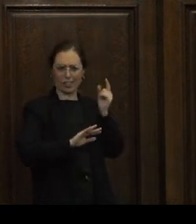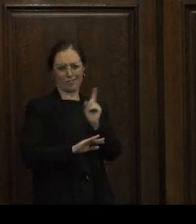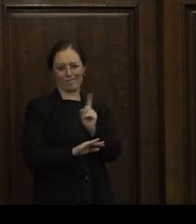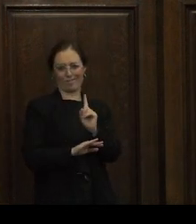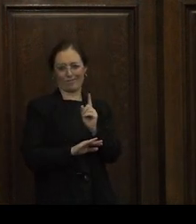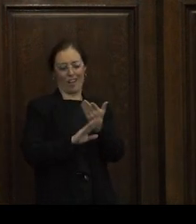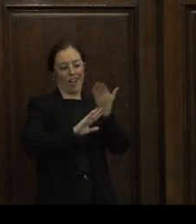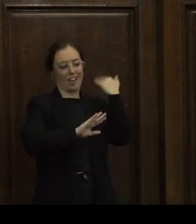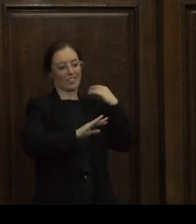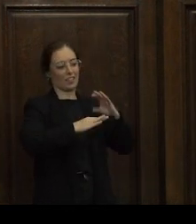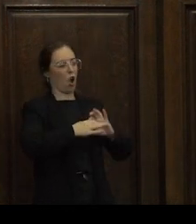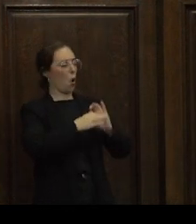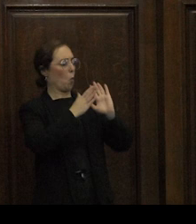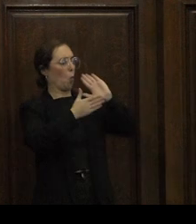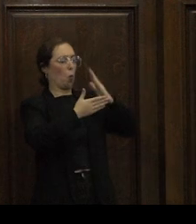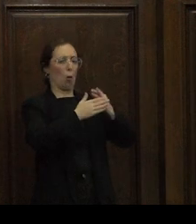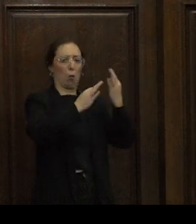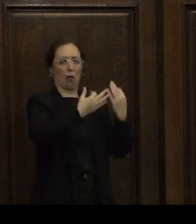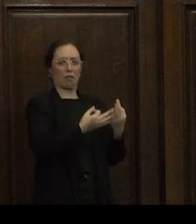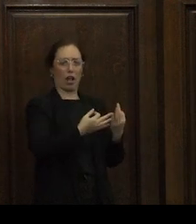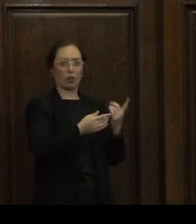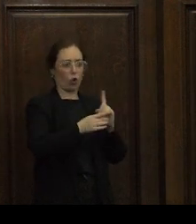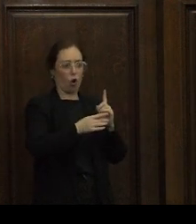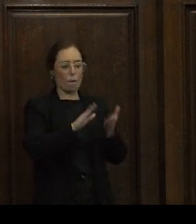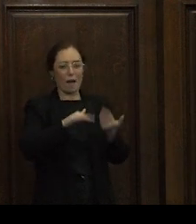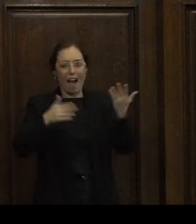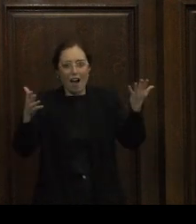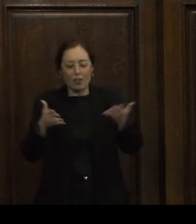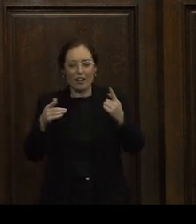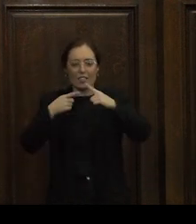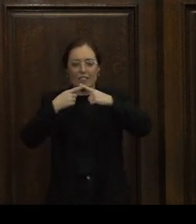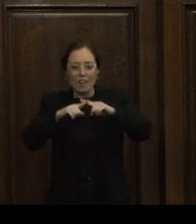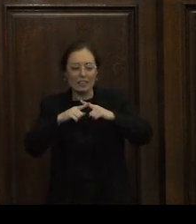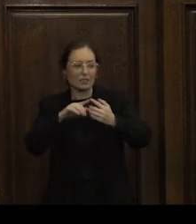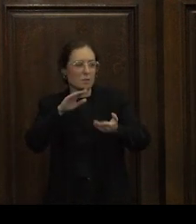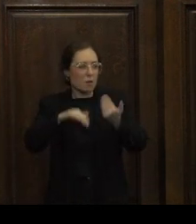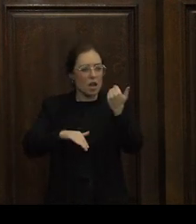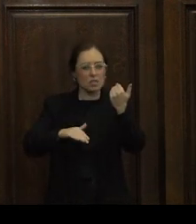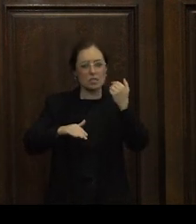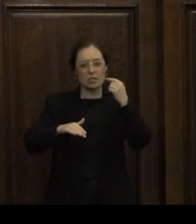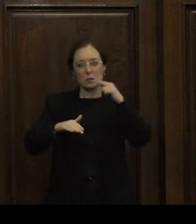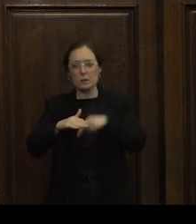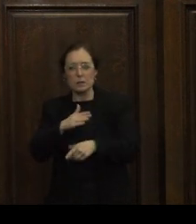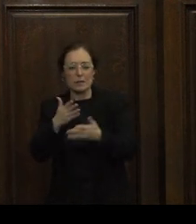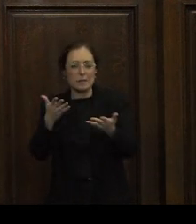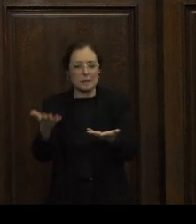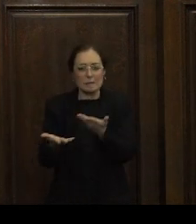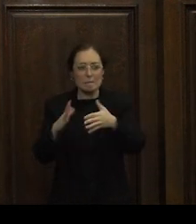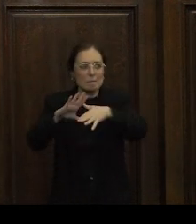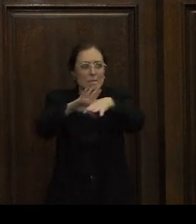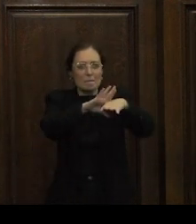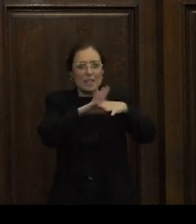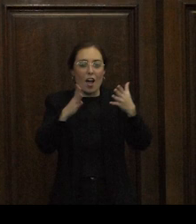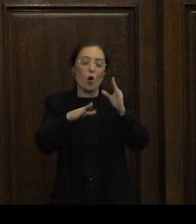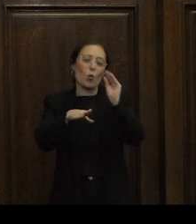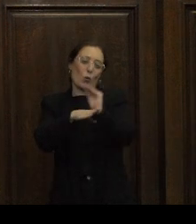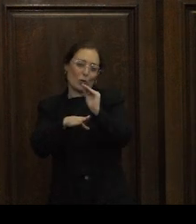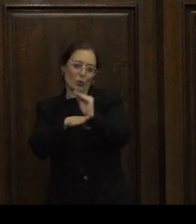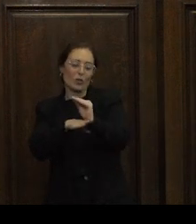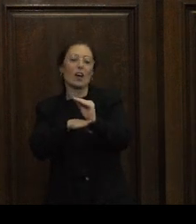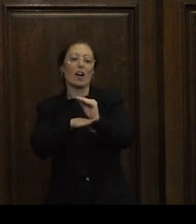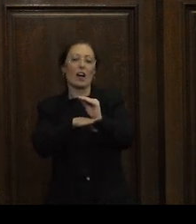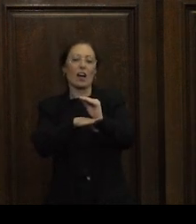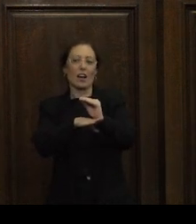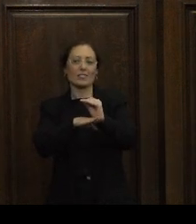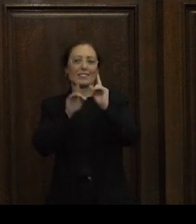debate democrático, meritocrático, sino que tiene mucha más adherencia, mucha más sintonía con la cultura del